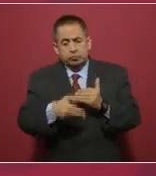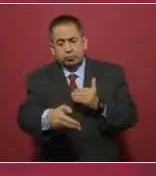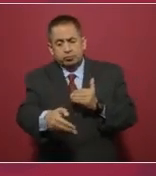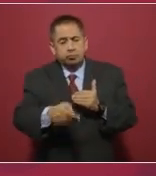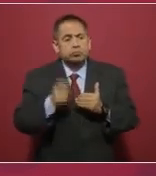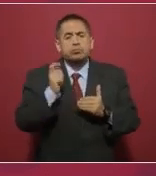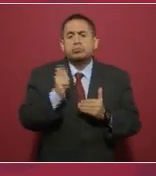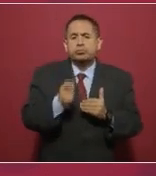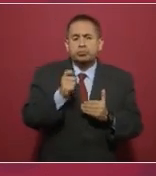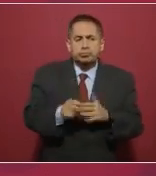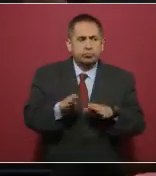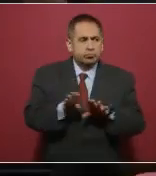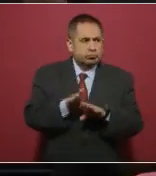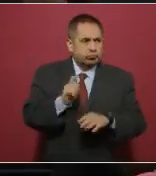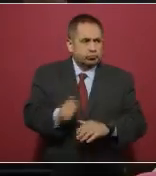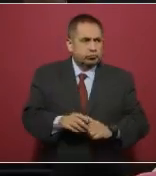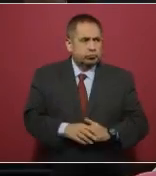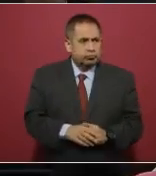en